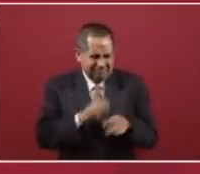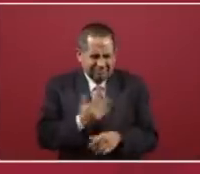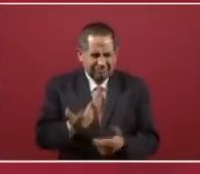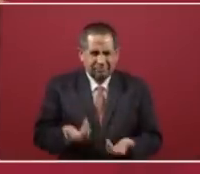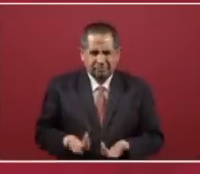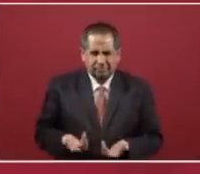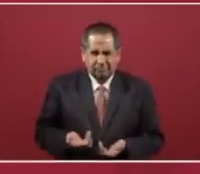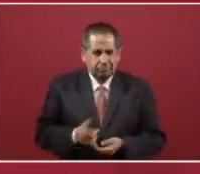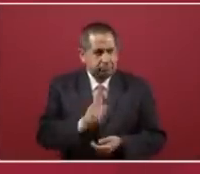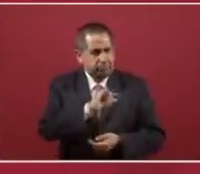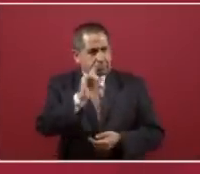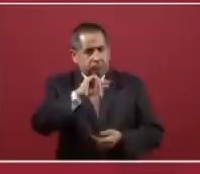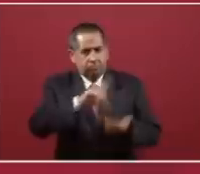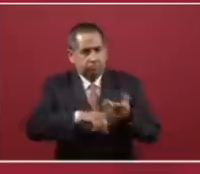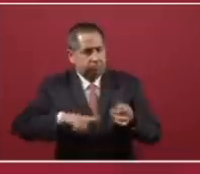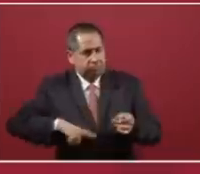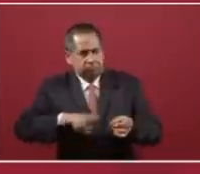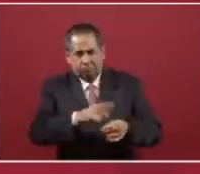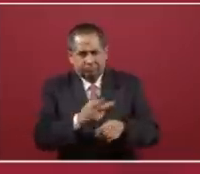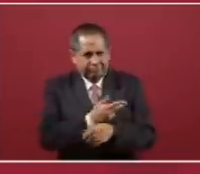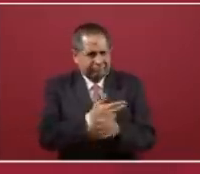funcionarios públicos